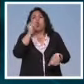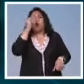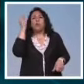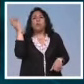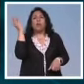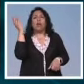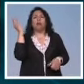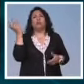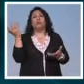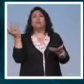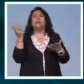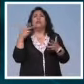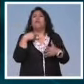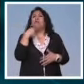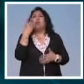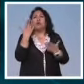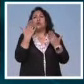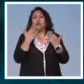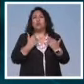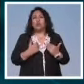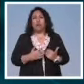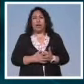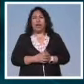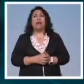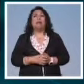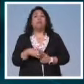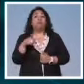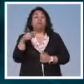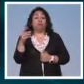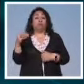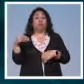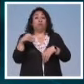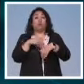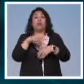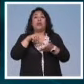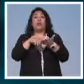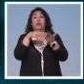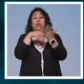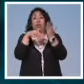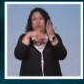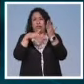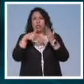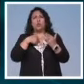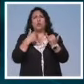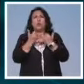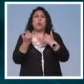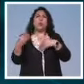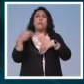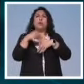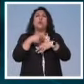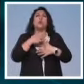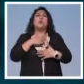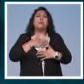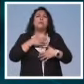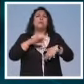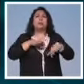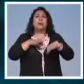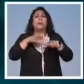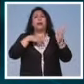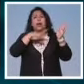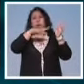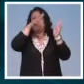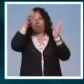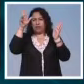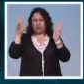olvidados, sin voz, que ella plasma en su literatura, que yo plasmo en mi trabajo de